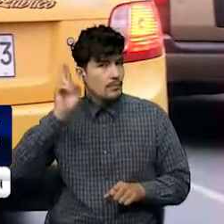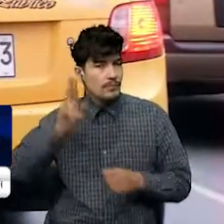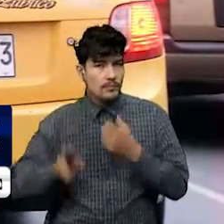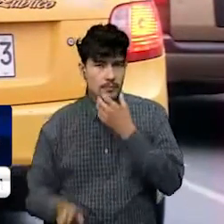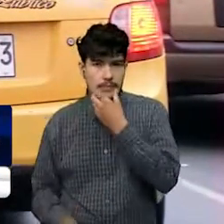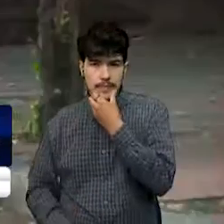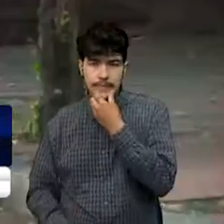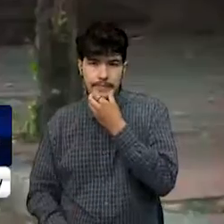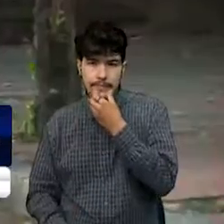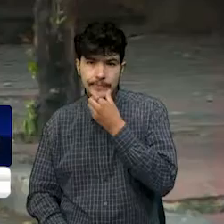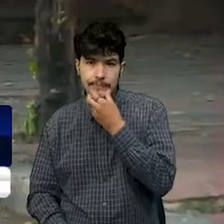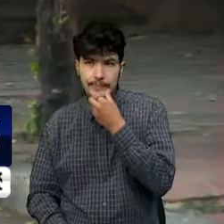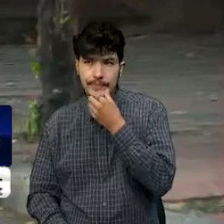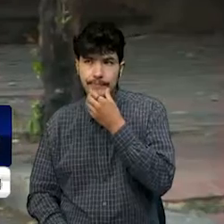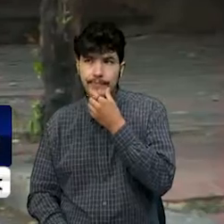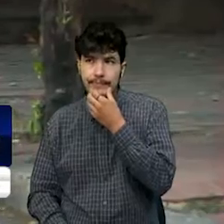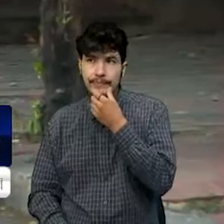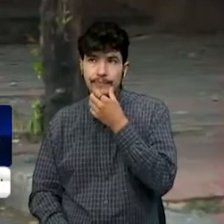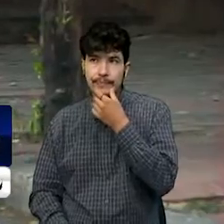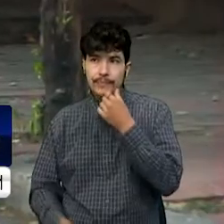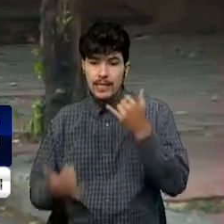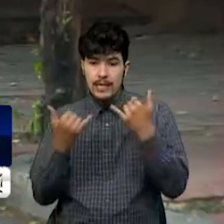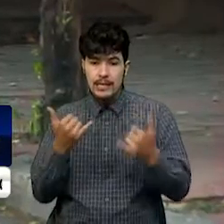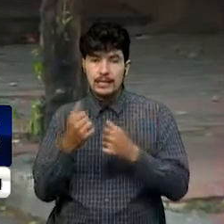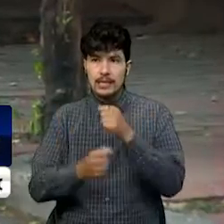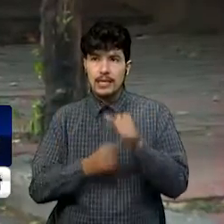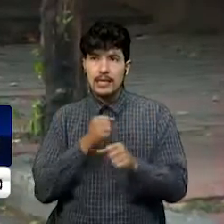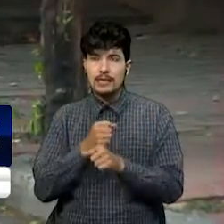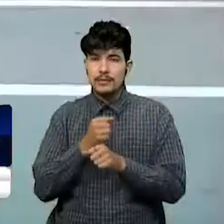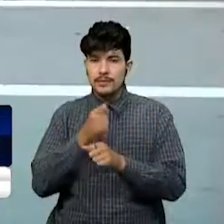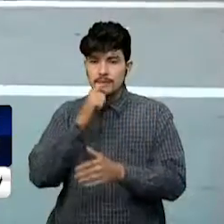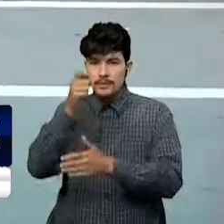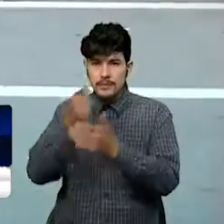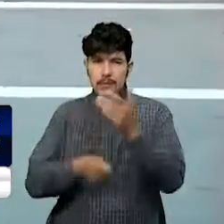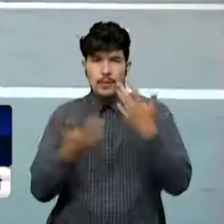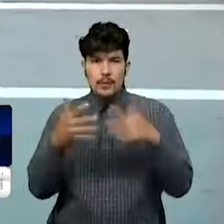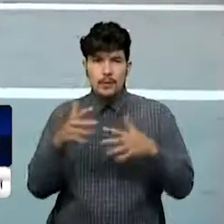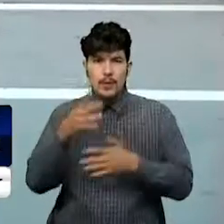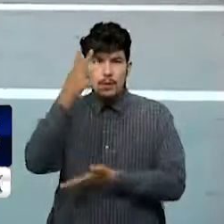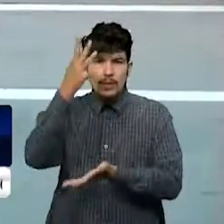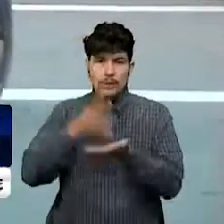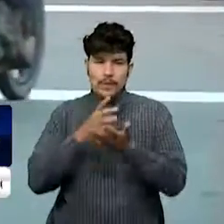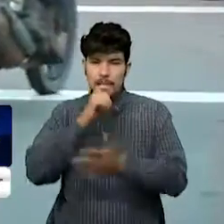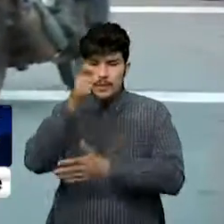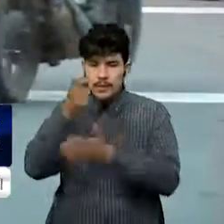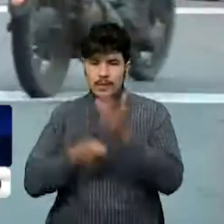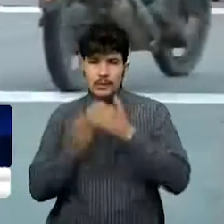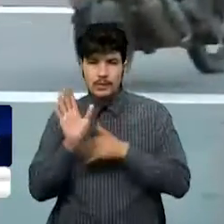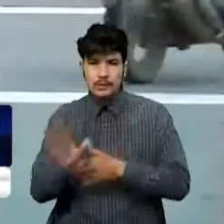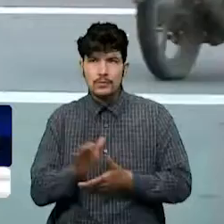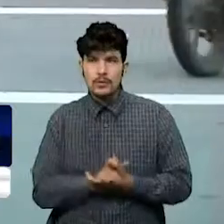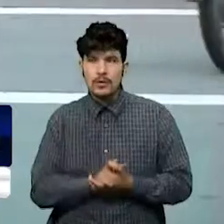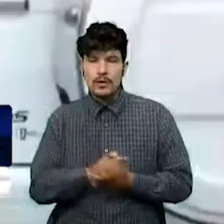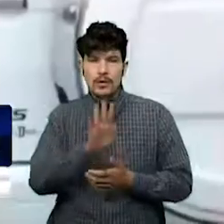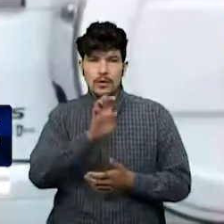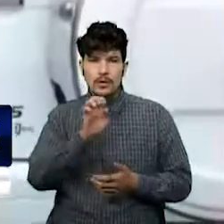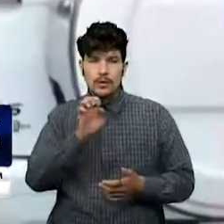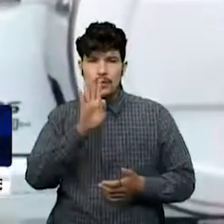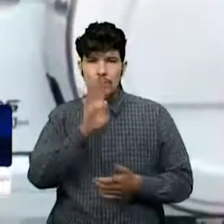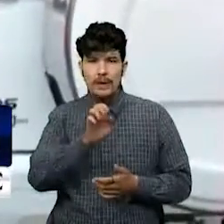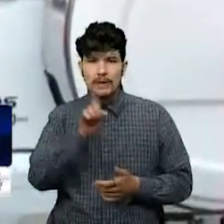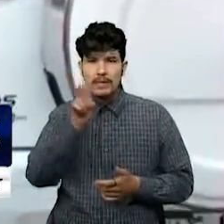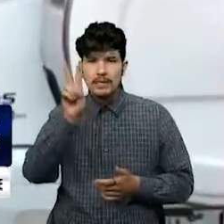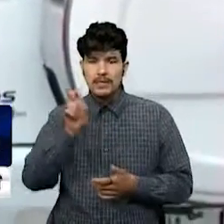alicoramiento. En lo ocurrido de este año se han impartido más de 4.000 órdenes de comparendo,